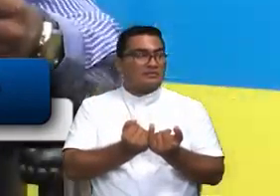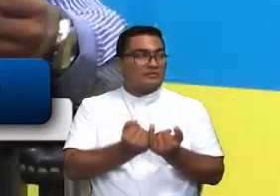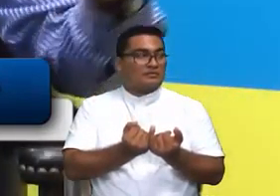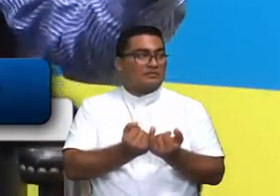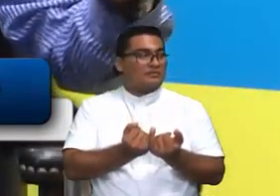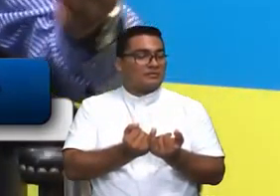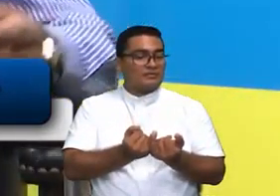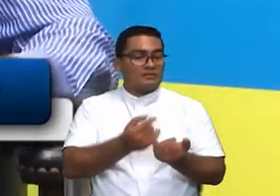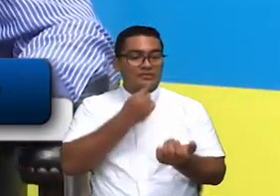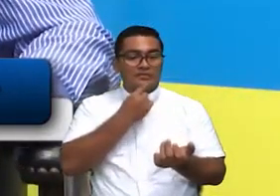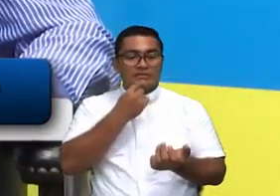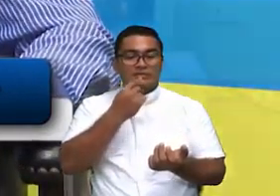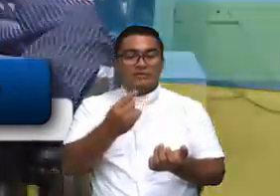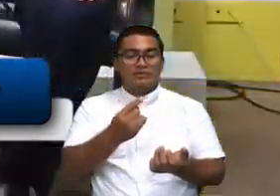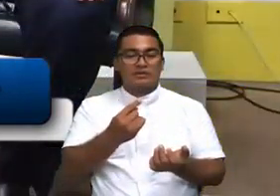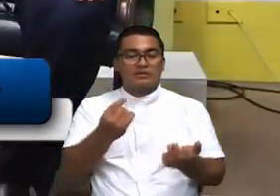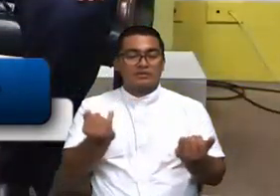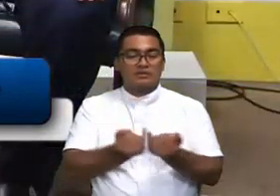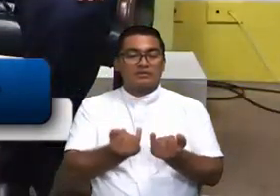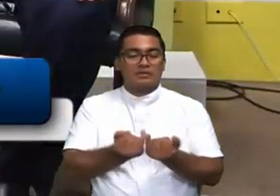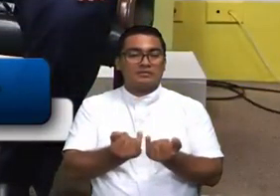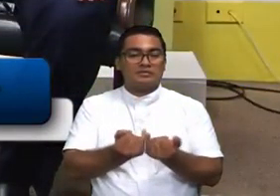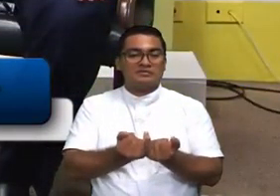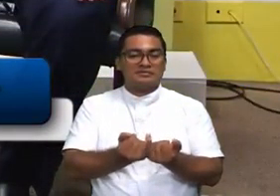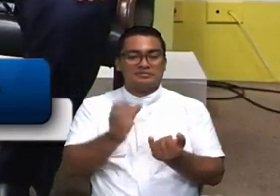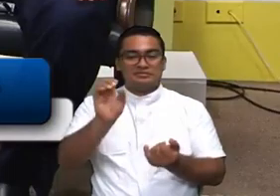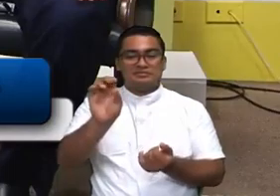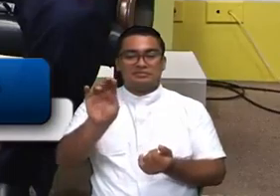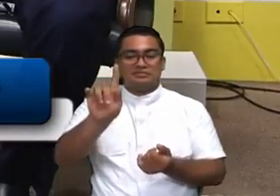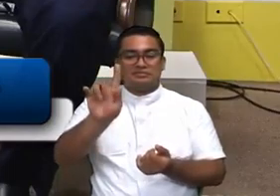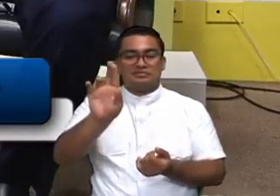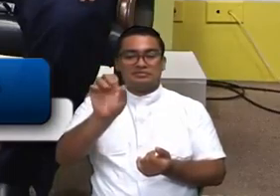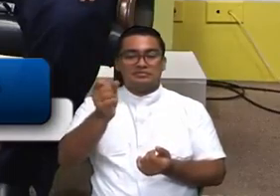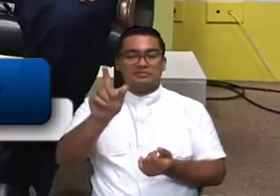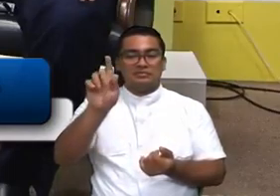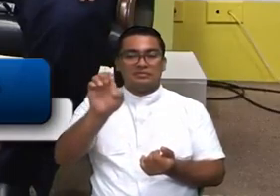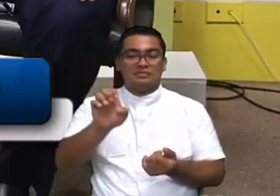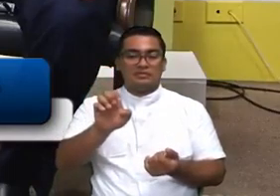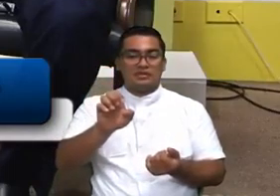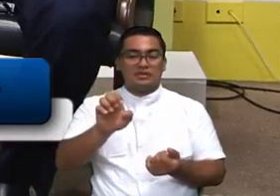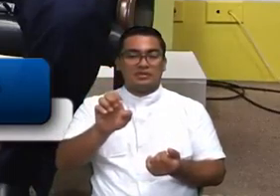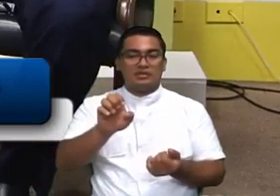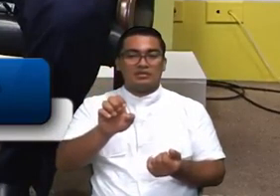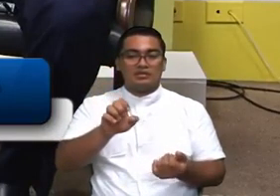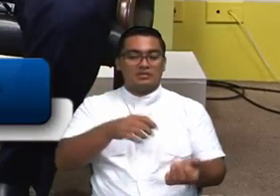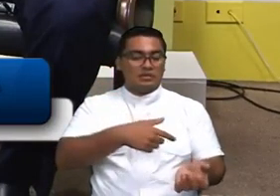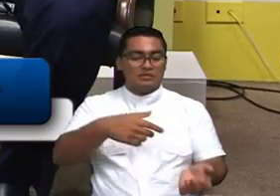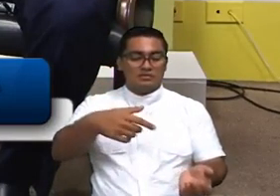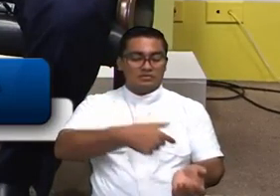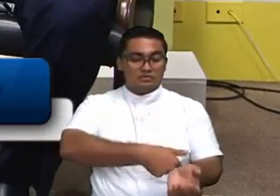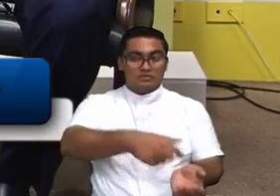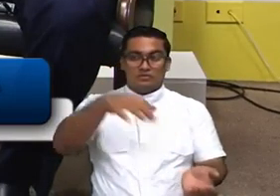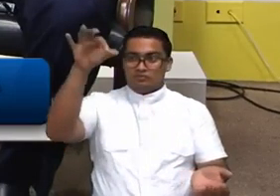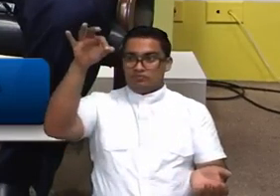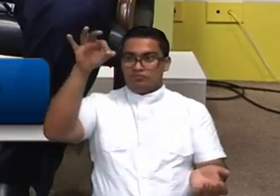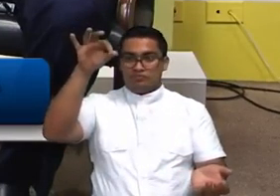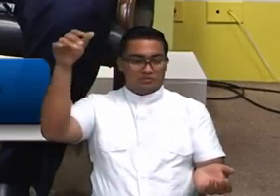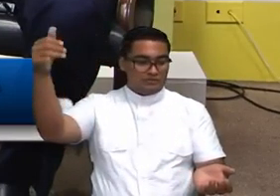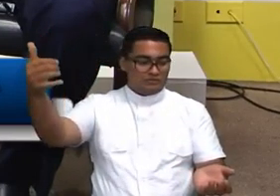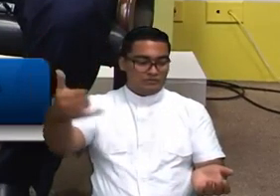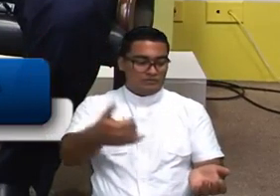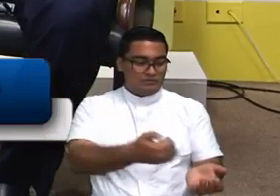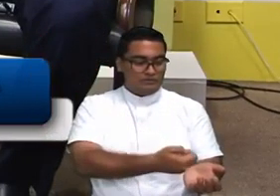televidentes. Okay, ¿cómo la realza? Entonces, como es un medio de contraste, ¿qué significa que es un medio de contraste? Que es una sustancia que